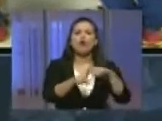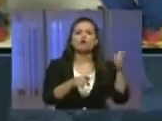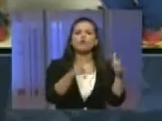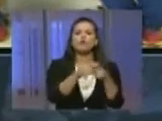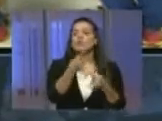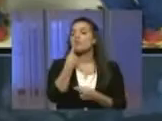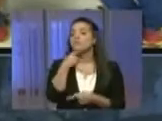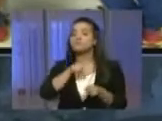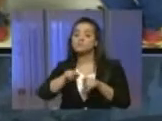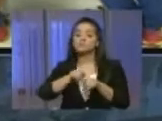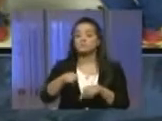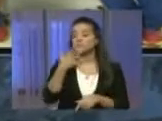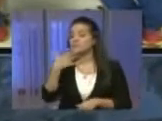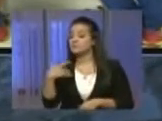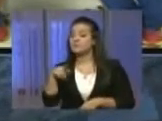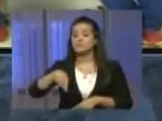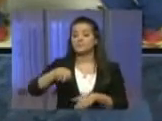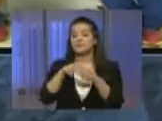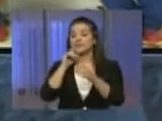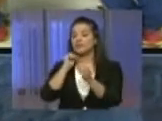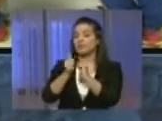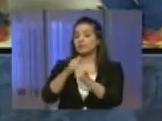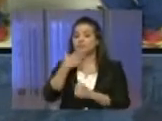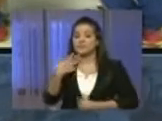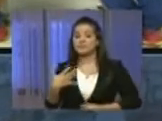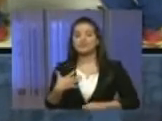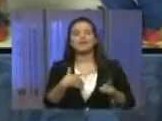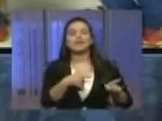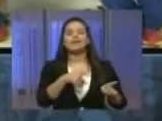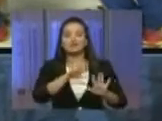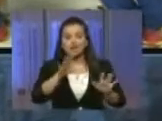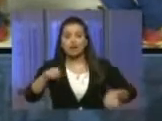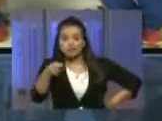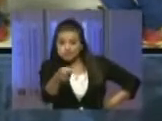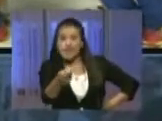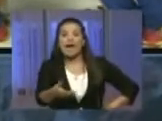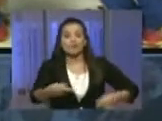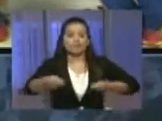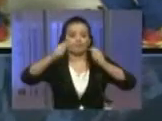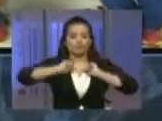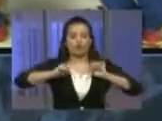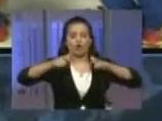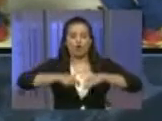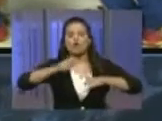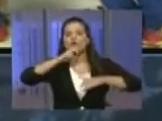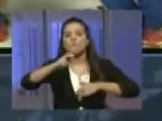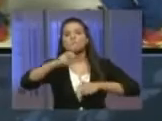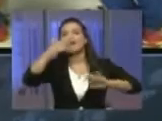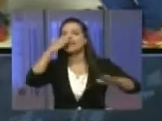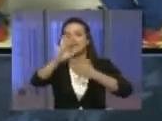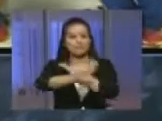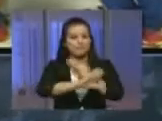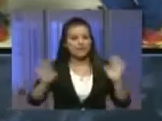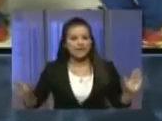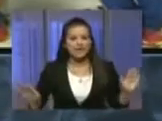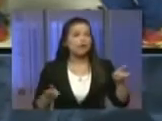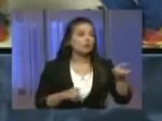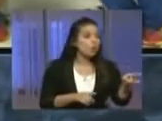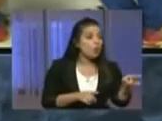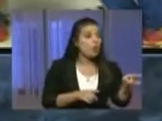estas al logrado medalla de oro para el resto de la historia para que le duela Y le arda a quien le tiene que